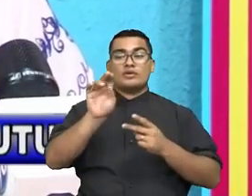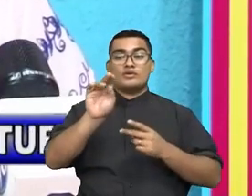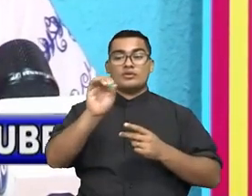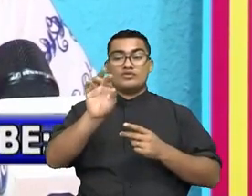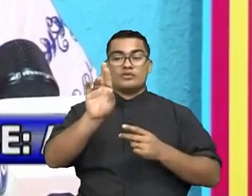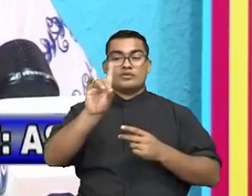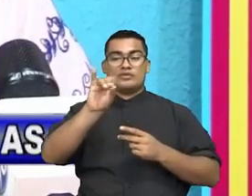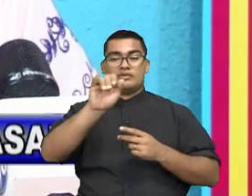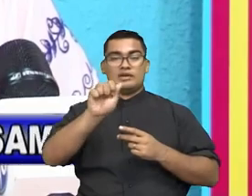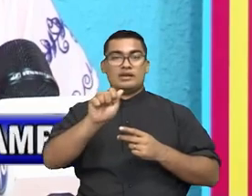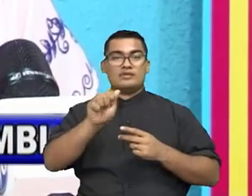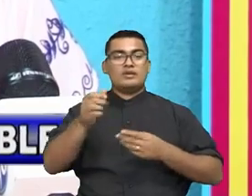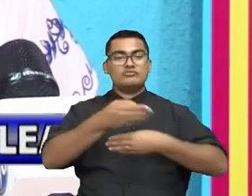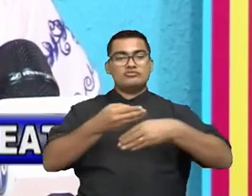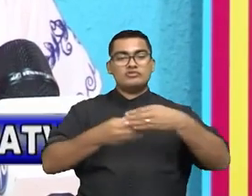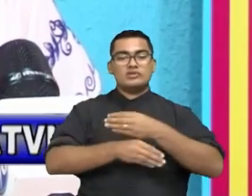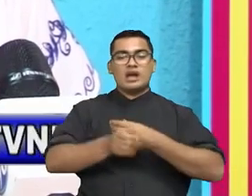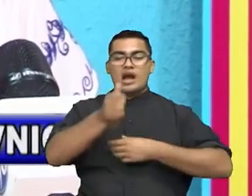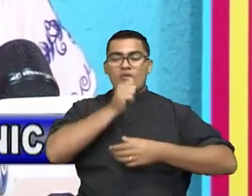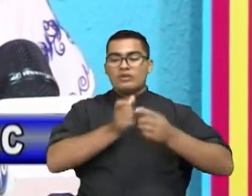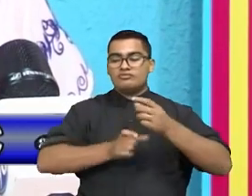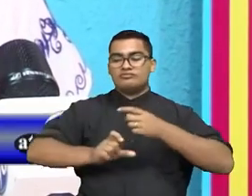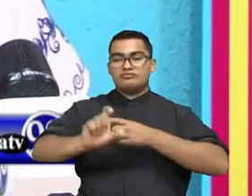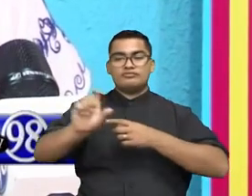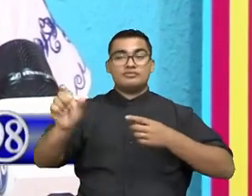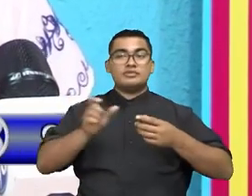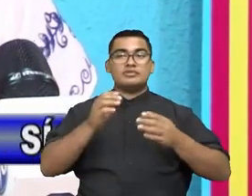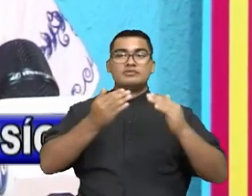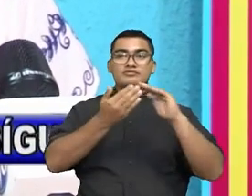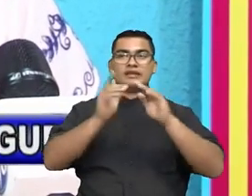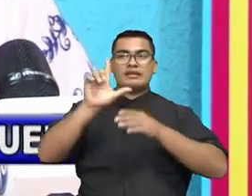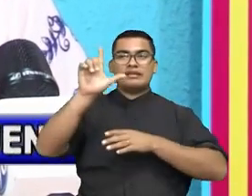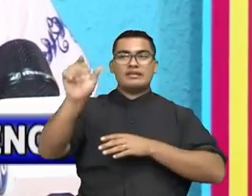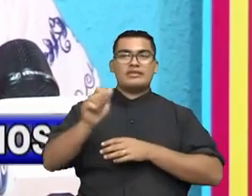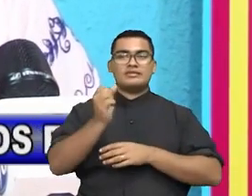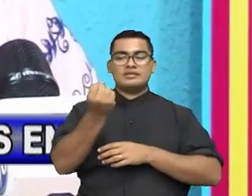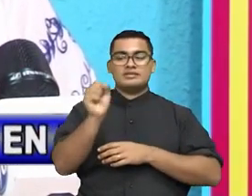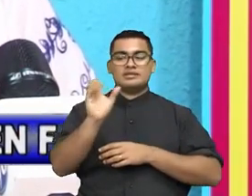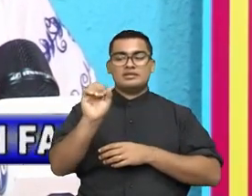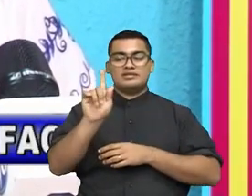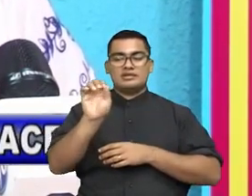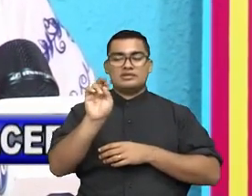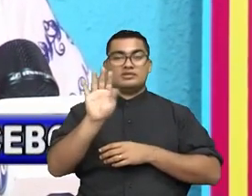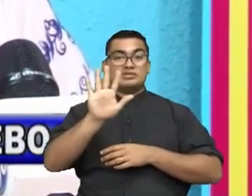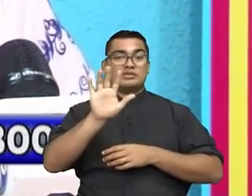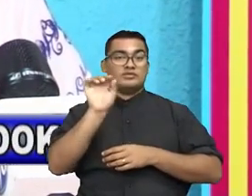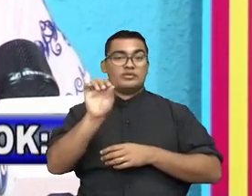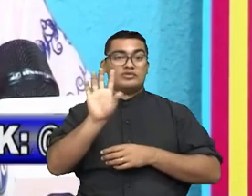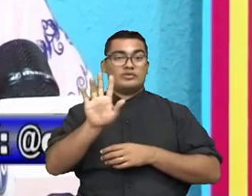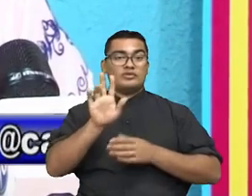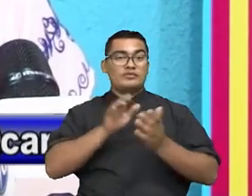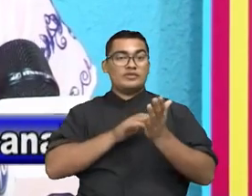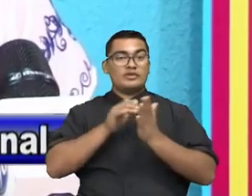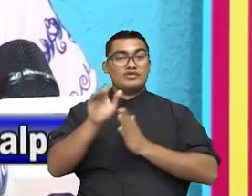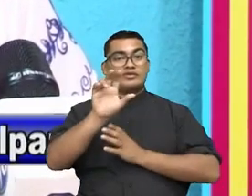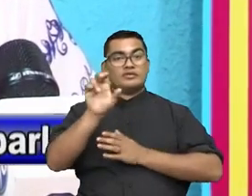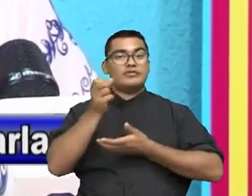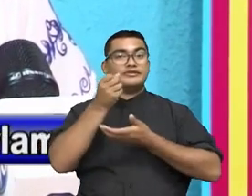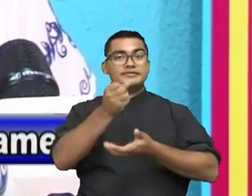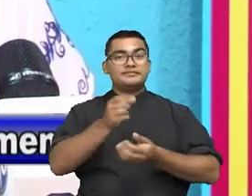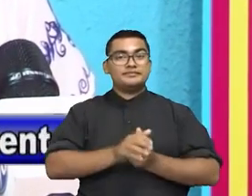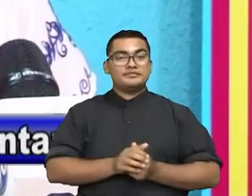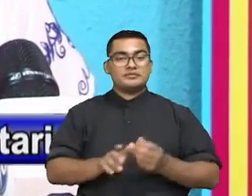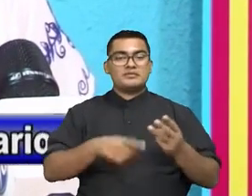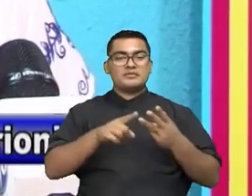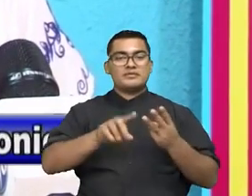la construcción del sistema de agua potable en la comunidad del Zacatón, con una inversión de 5.2 millones de córdobas. En Villa